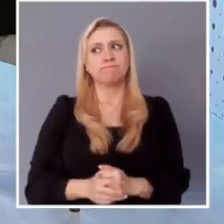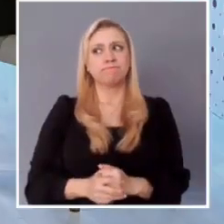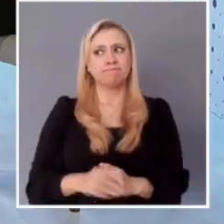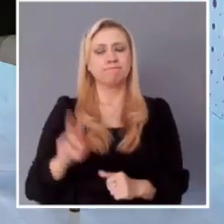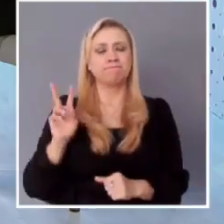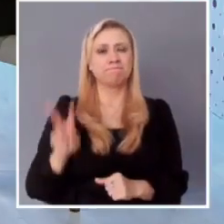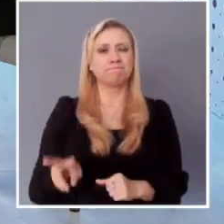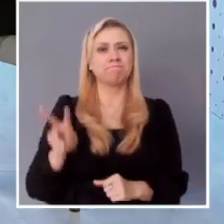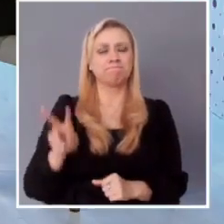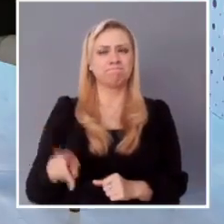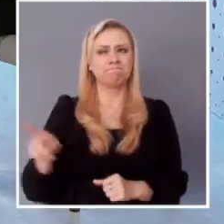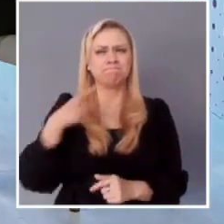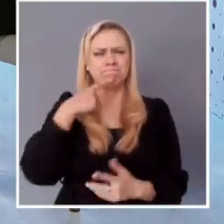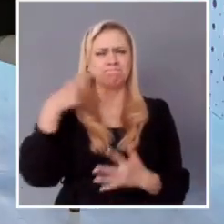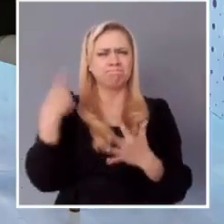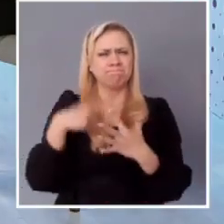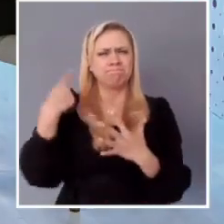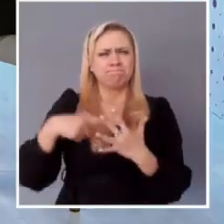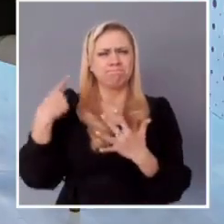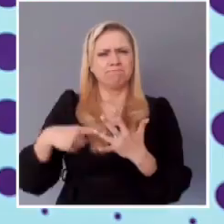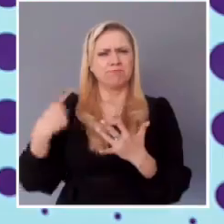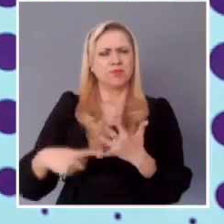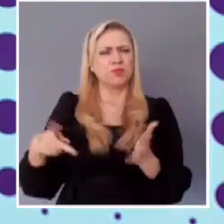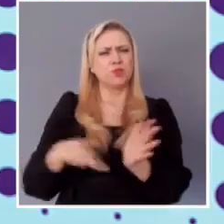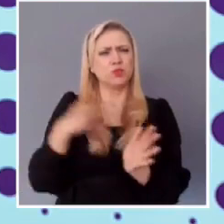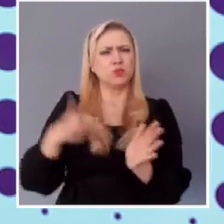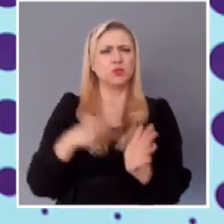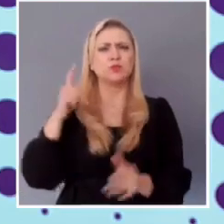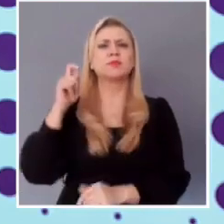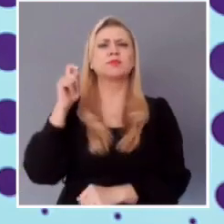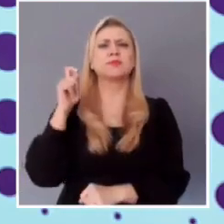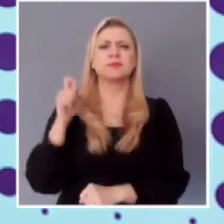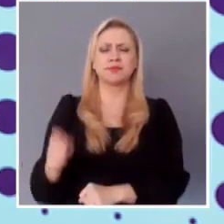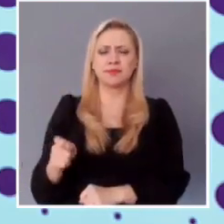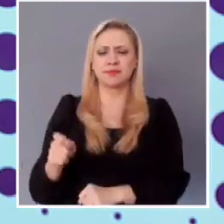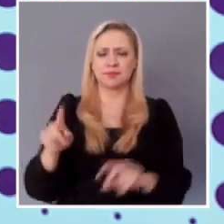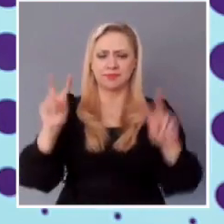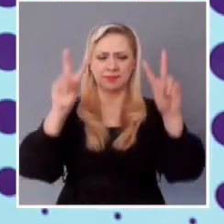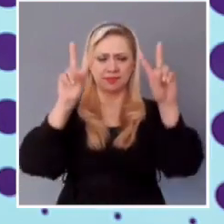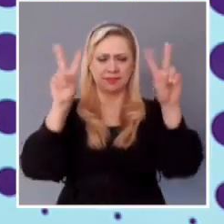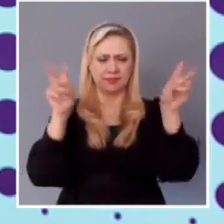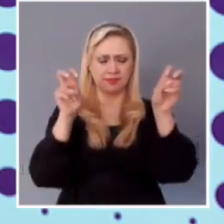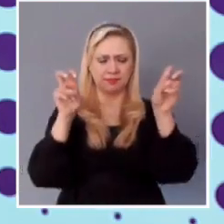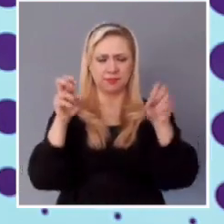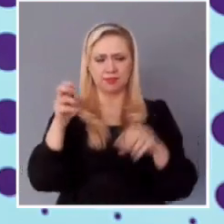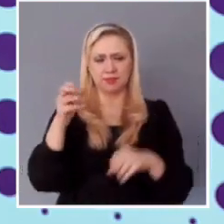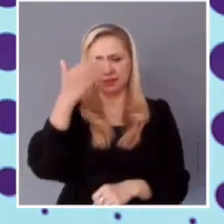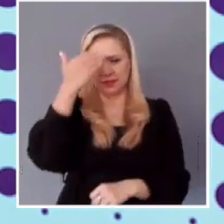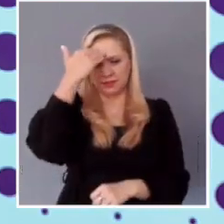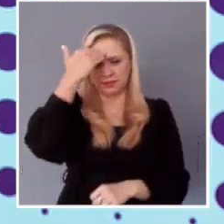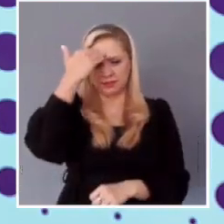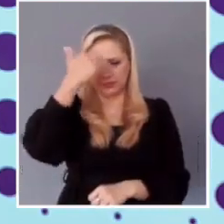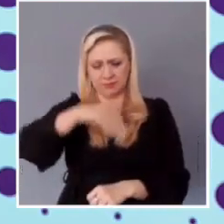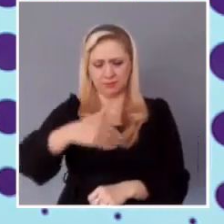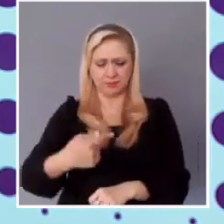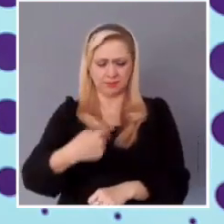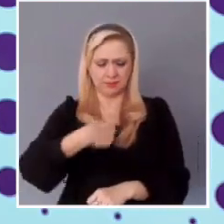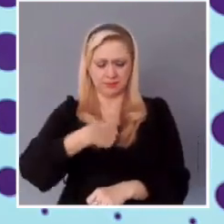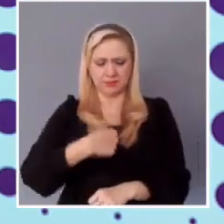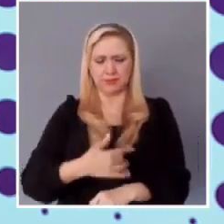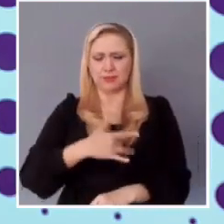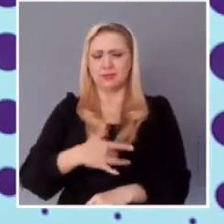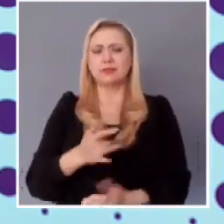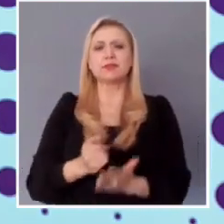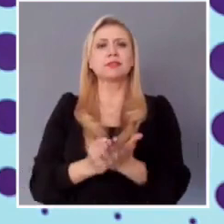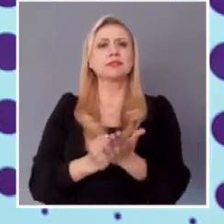enfatizar una de las cosas que has dicho en varias ocasiones, que es el tema del conocimiento empírico y la importancia del conocimiento empírico en la toma de decisiones, no, no